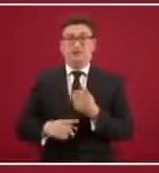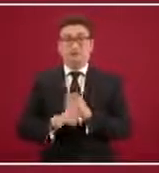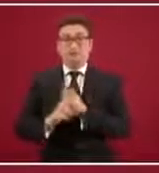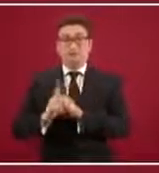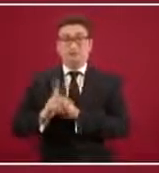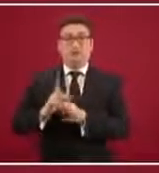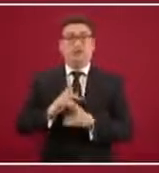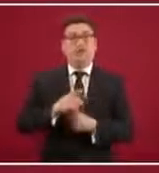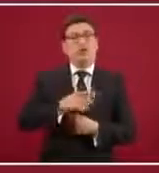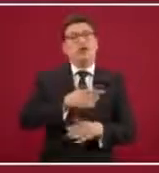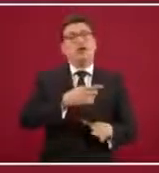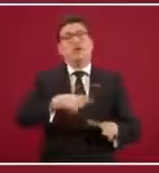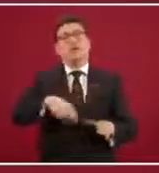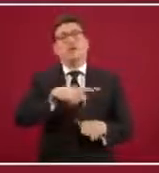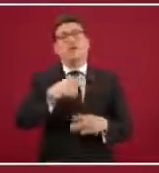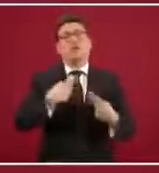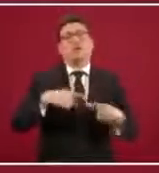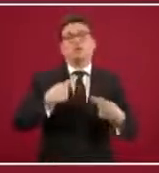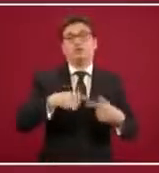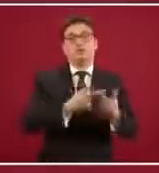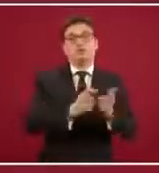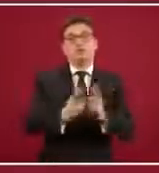privadas de unos cuantos en deuda pública